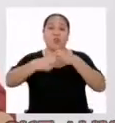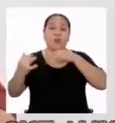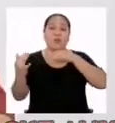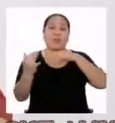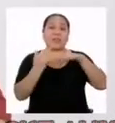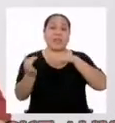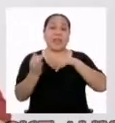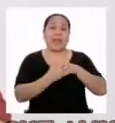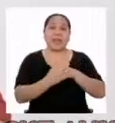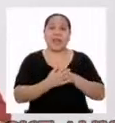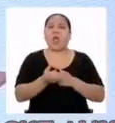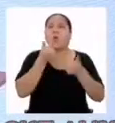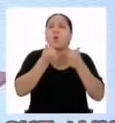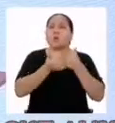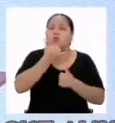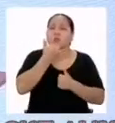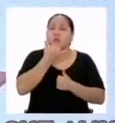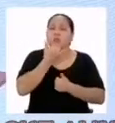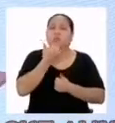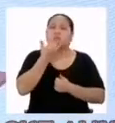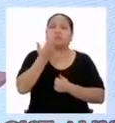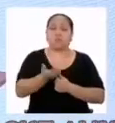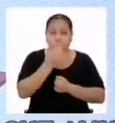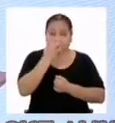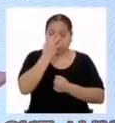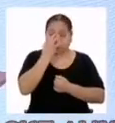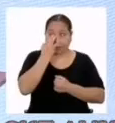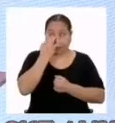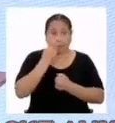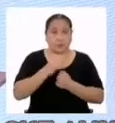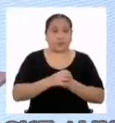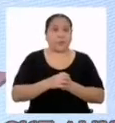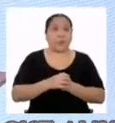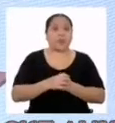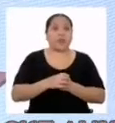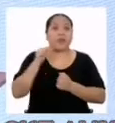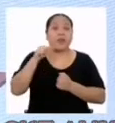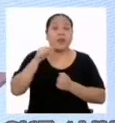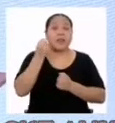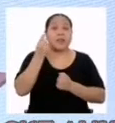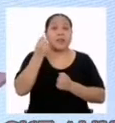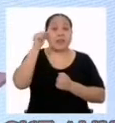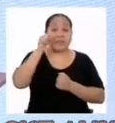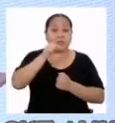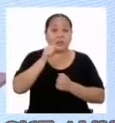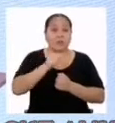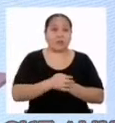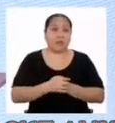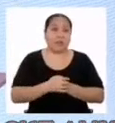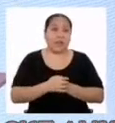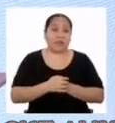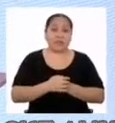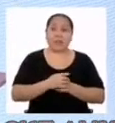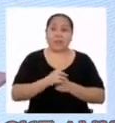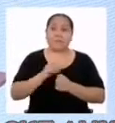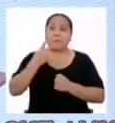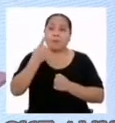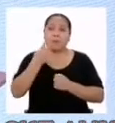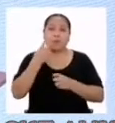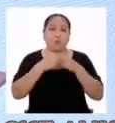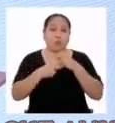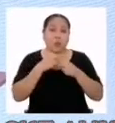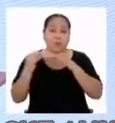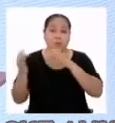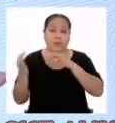consecuencias trae eso? Entiendo que se refiere a que entre las primeras víctimas de la guerra están